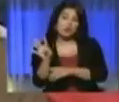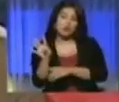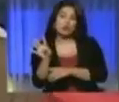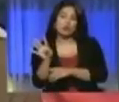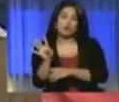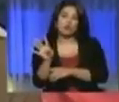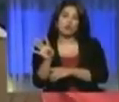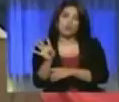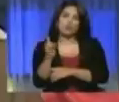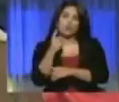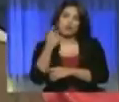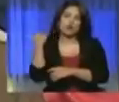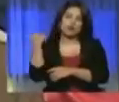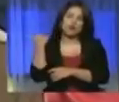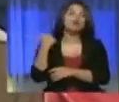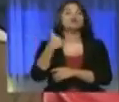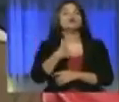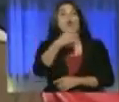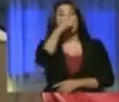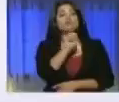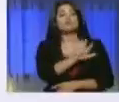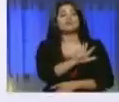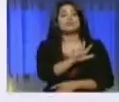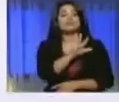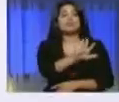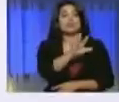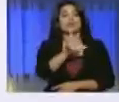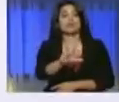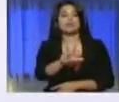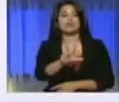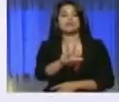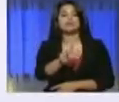Tengo 53, voy para 54.